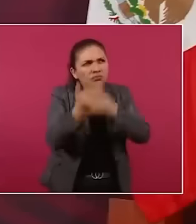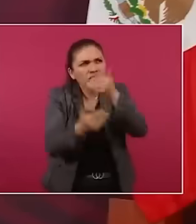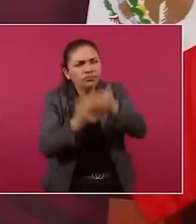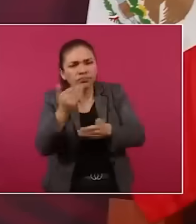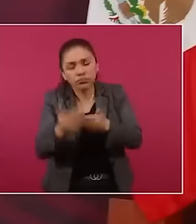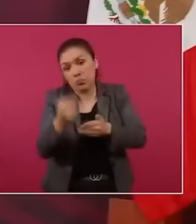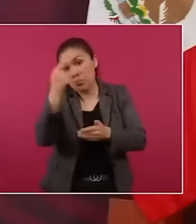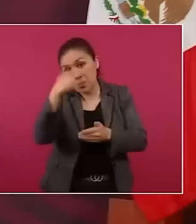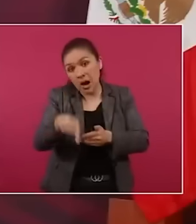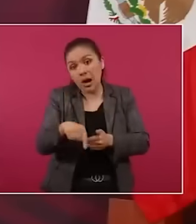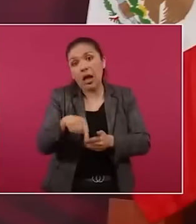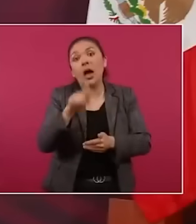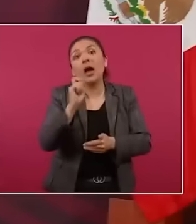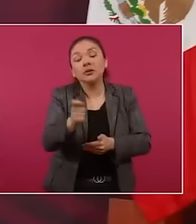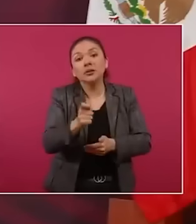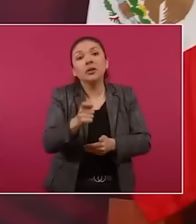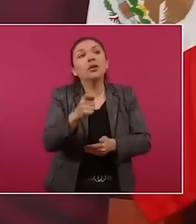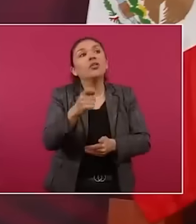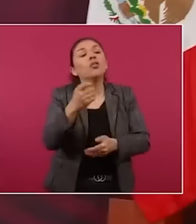a la recuperación de bienes.